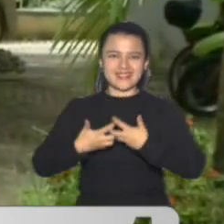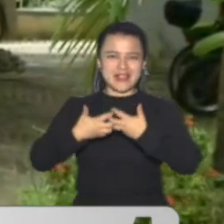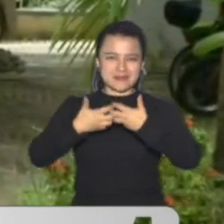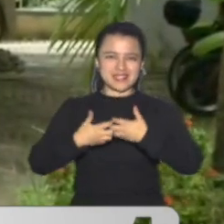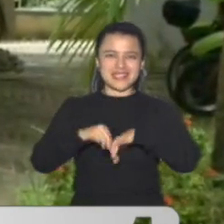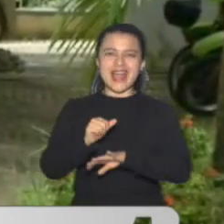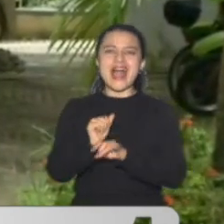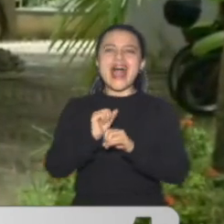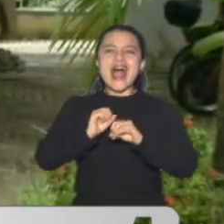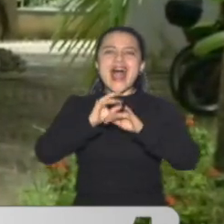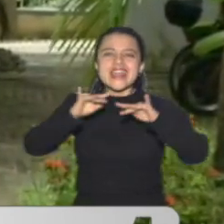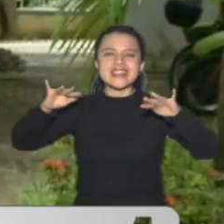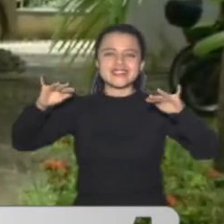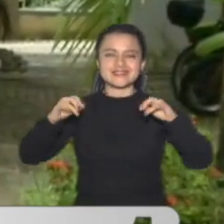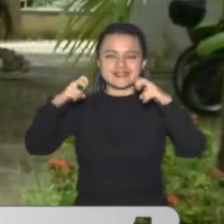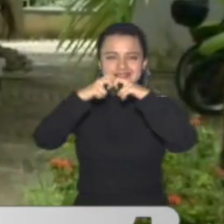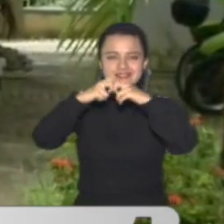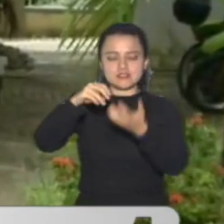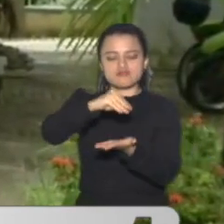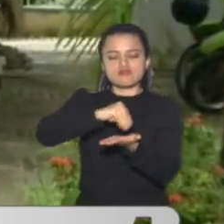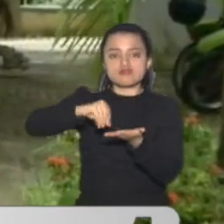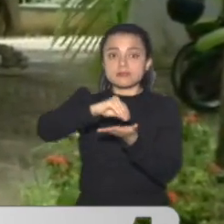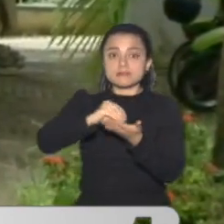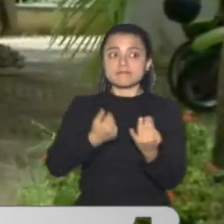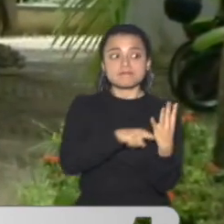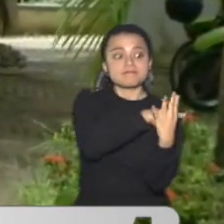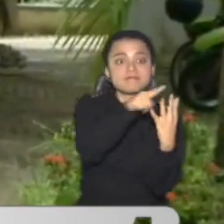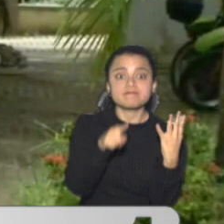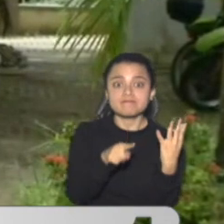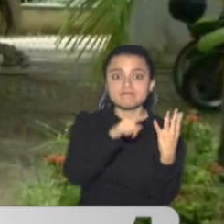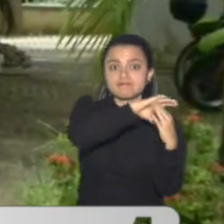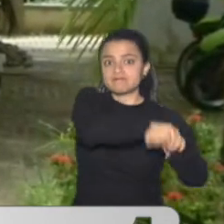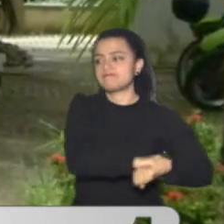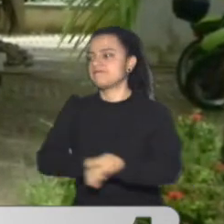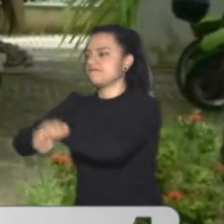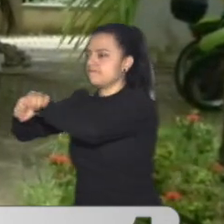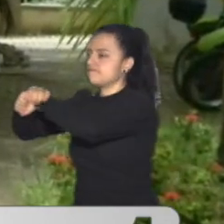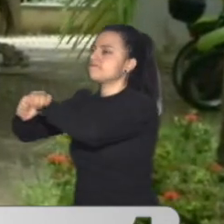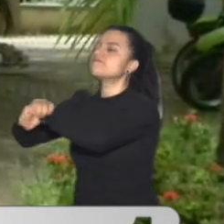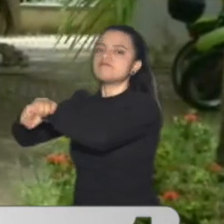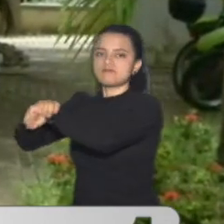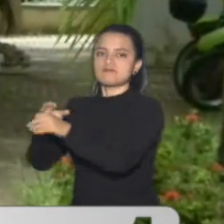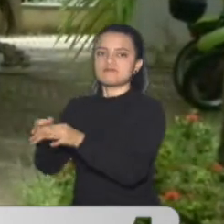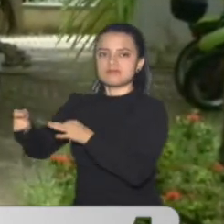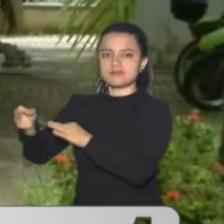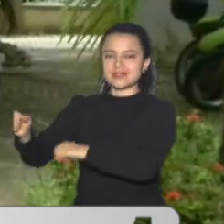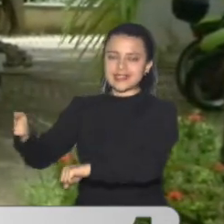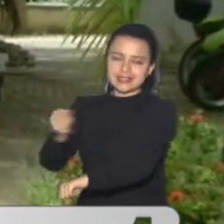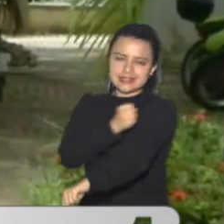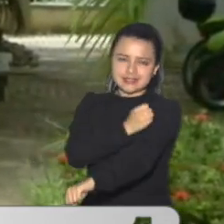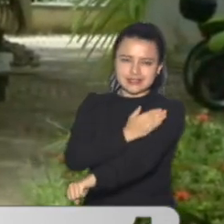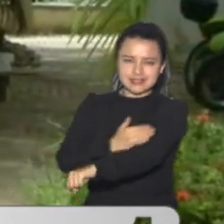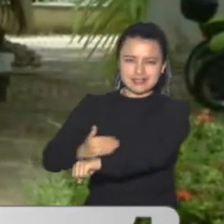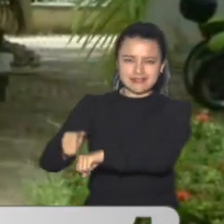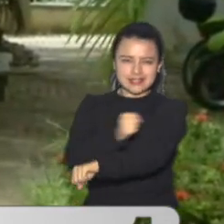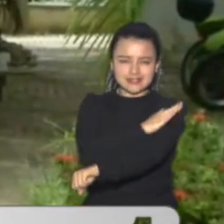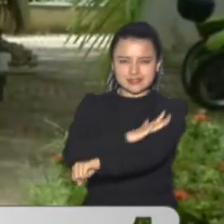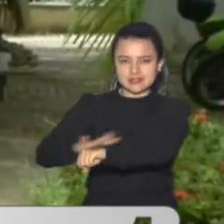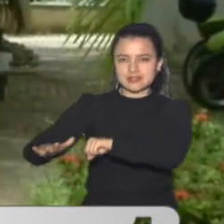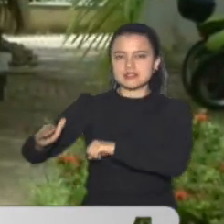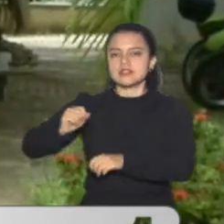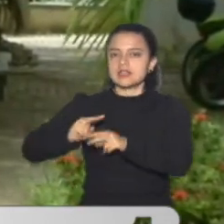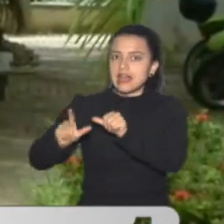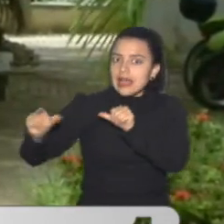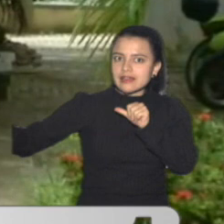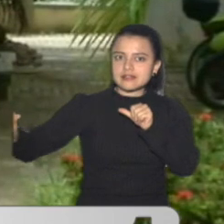estas cuatro personas capturadas serán llevadas a audiencias concentradas en el municipio de sabanalarga más adelante tendremos otros